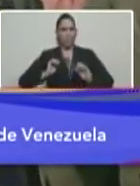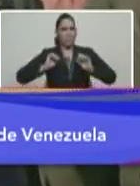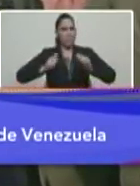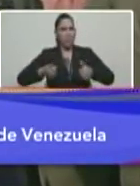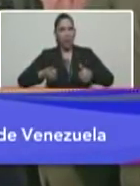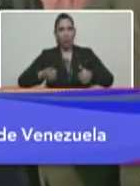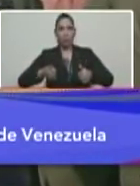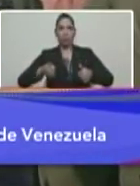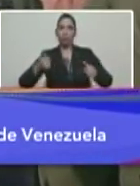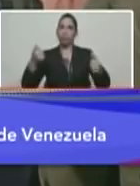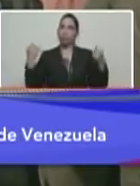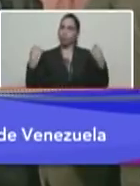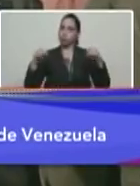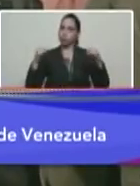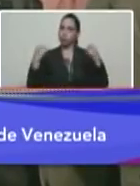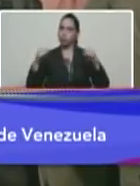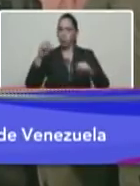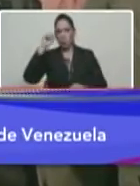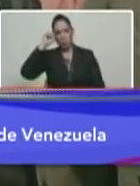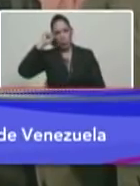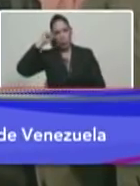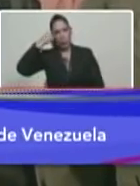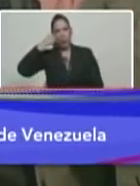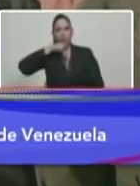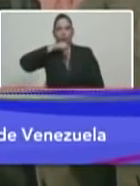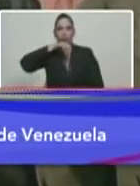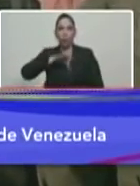prepararnos para recordar la historia